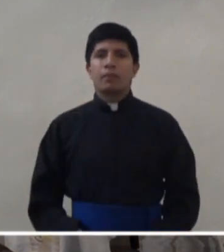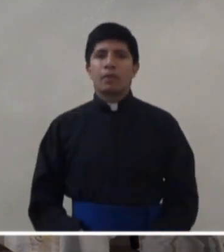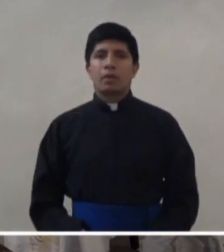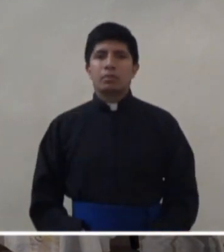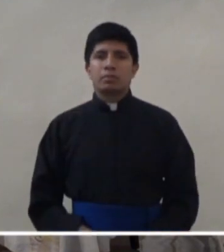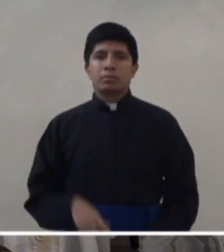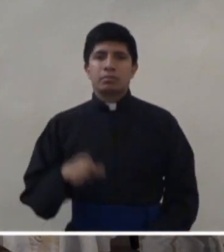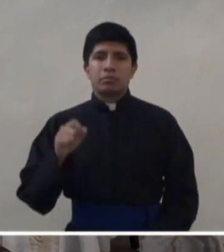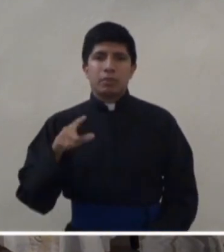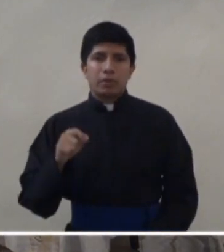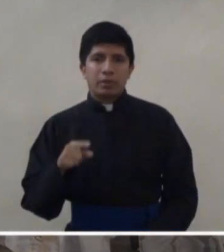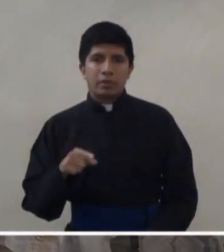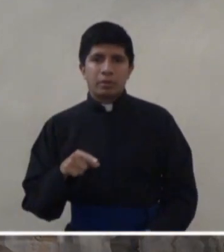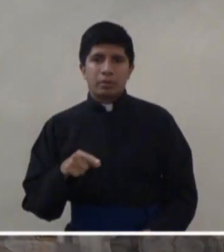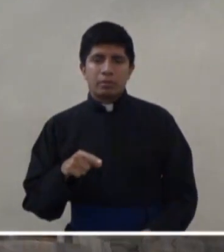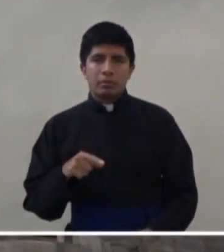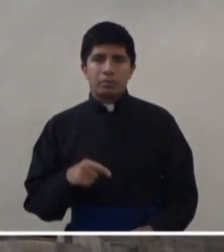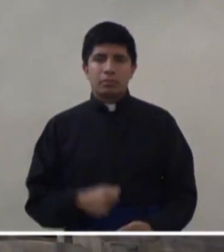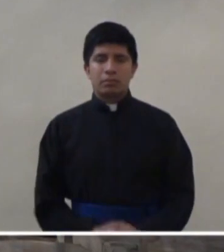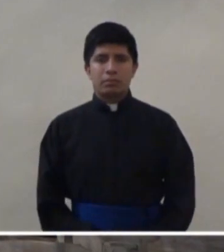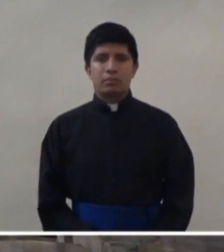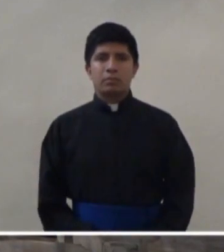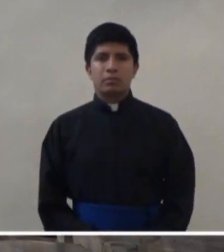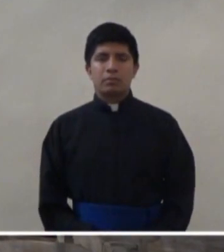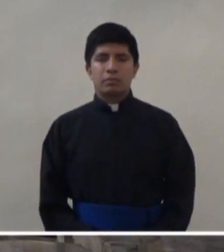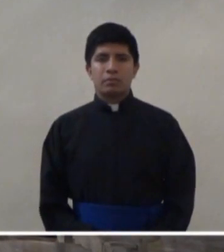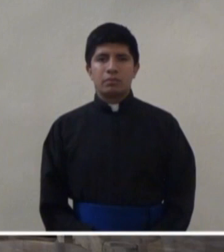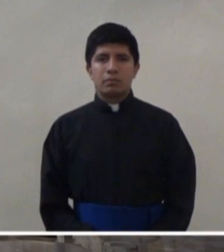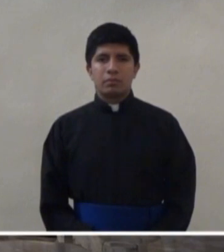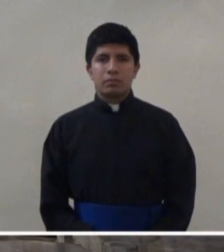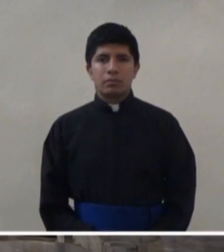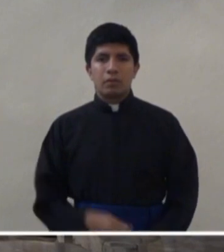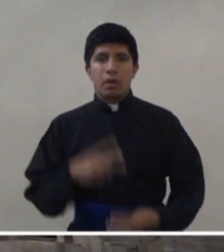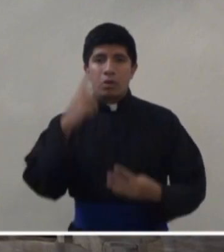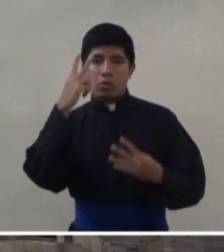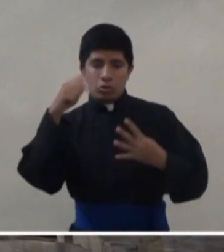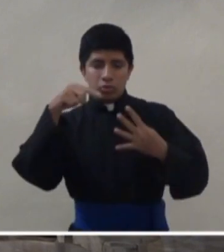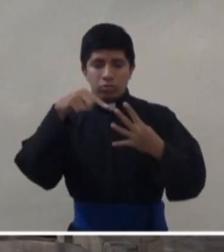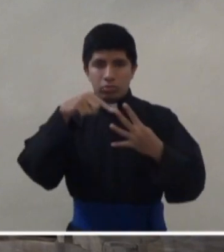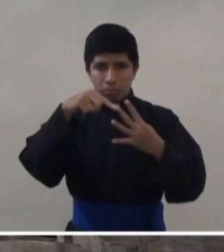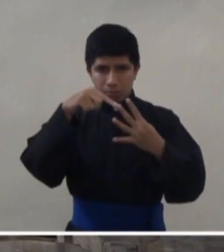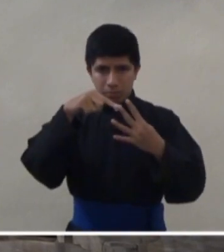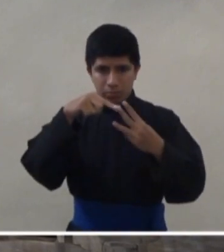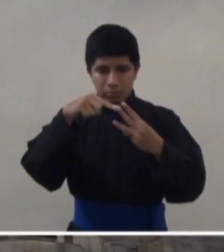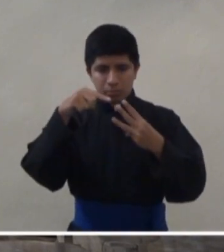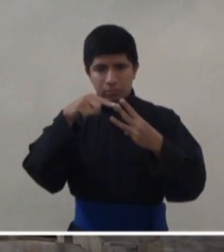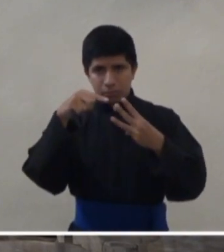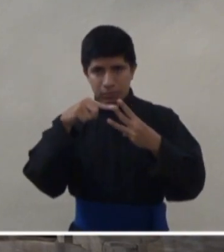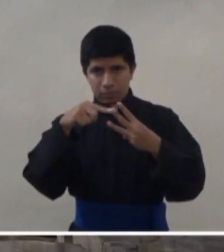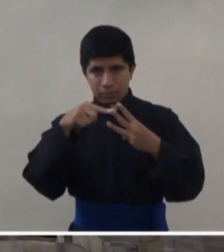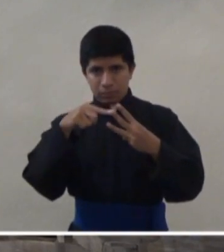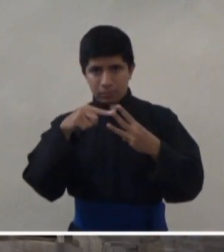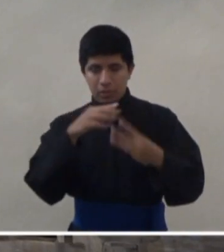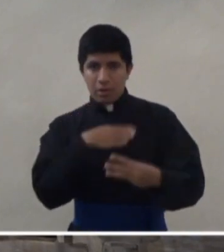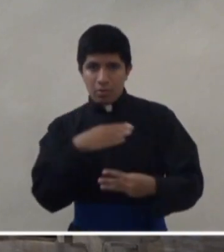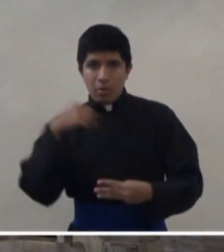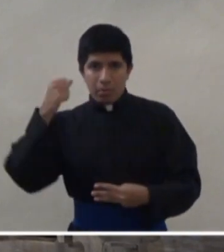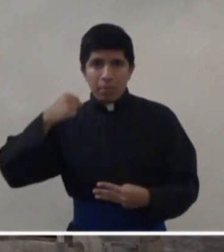la vida hasta el extremo. Segunda característica, el buen